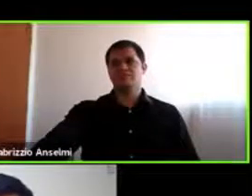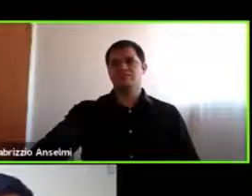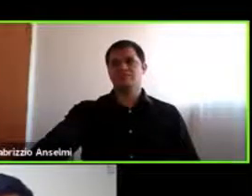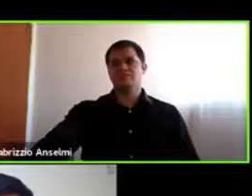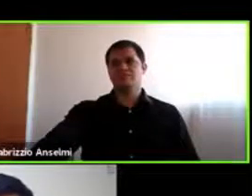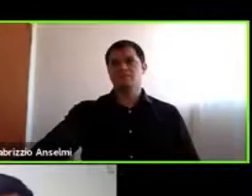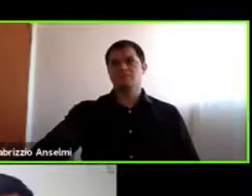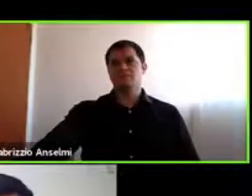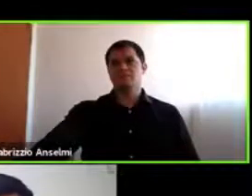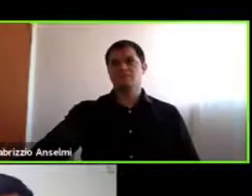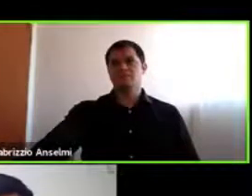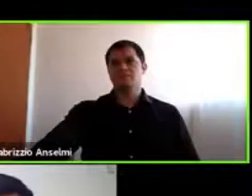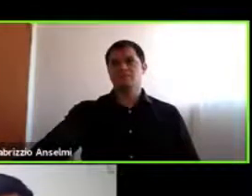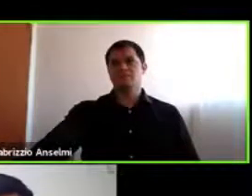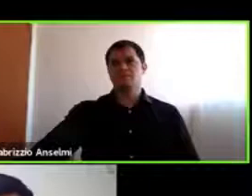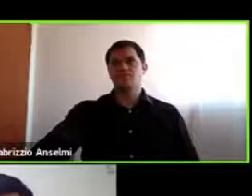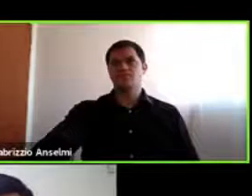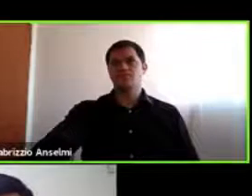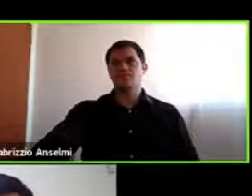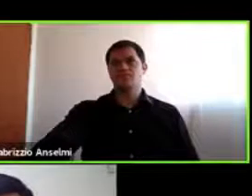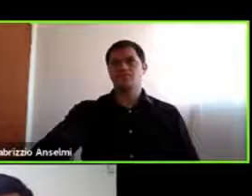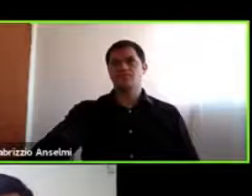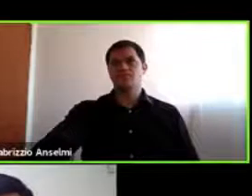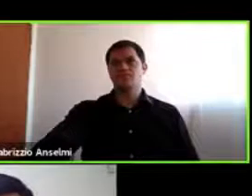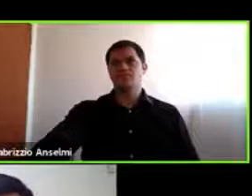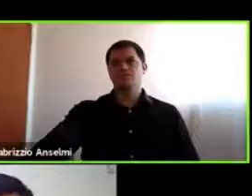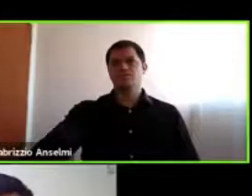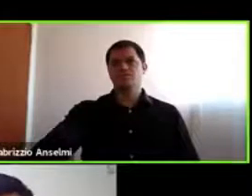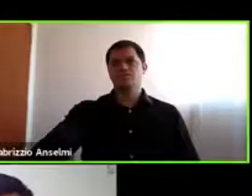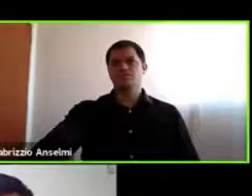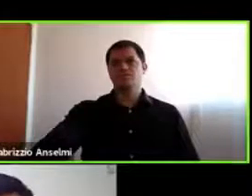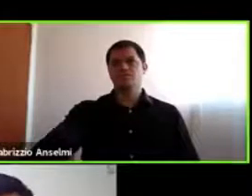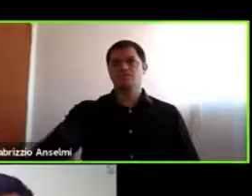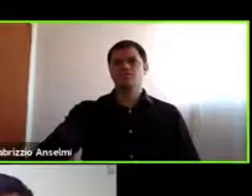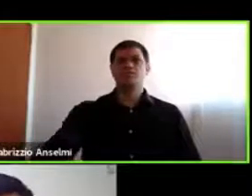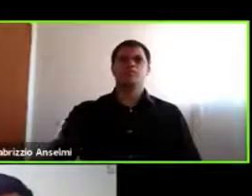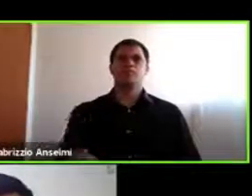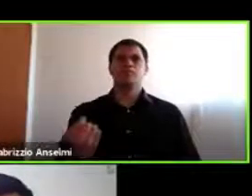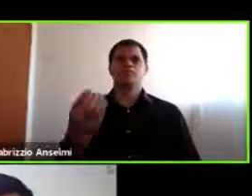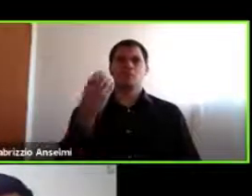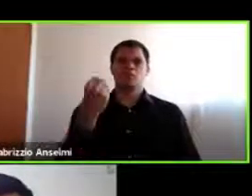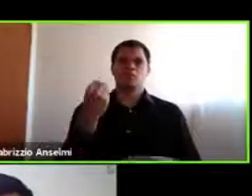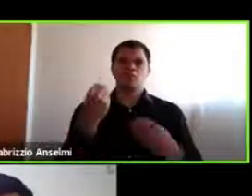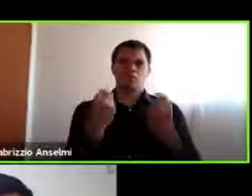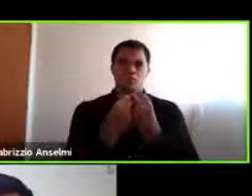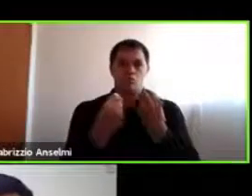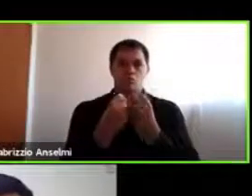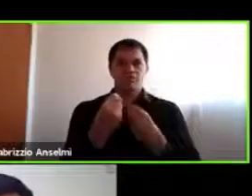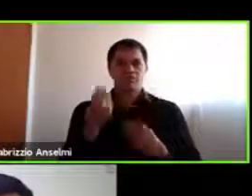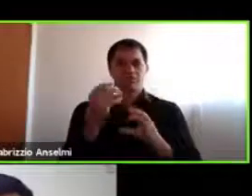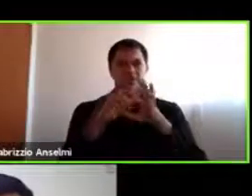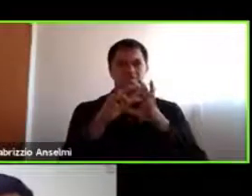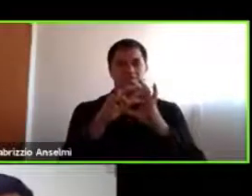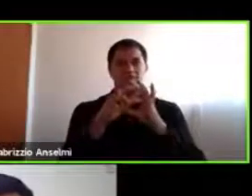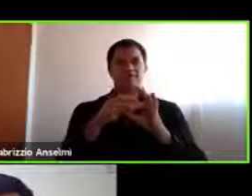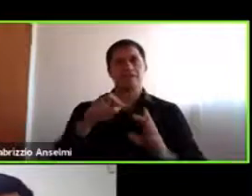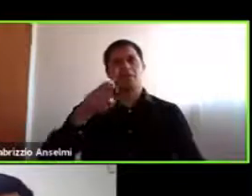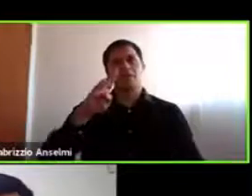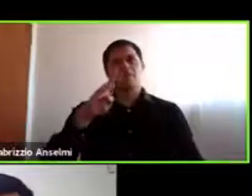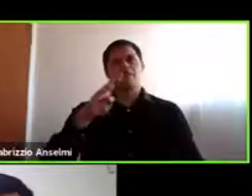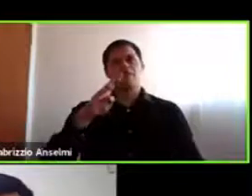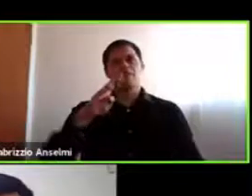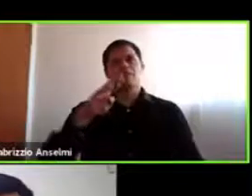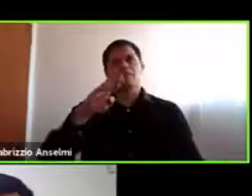algo pasa vamos a esperar un poquito a ver bueno muchas gracias Pablo Camila y Vicky